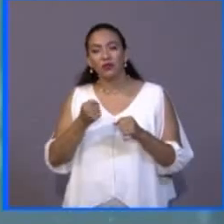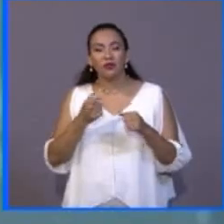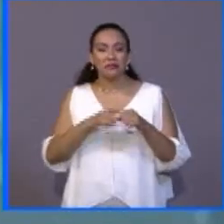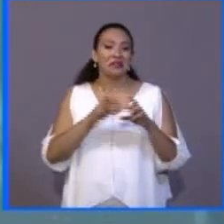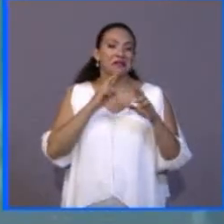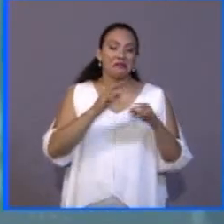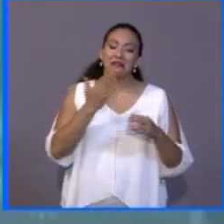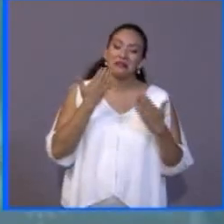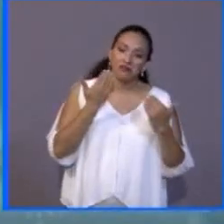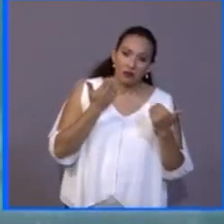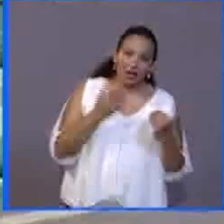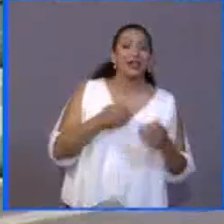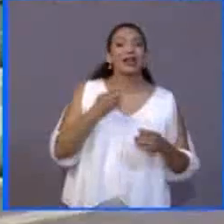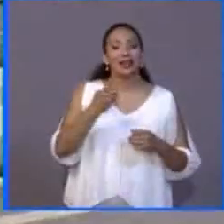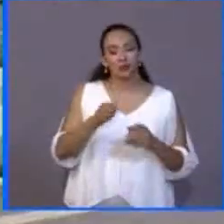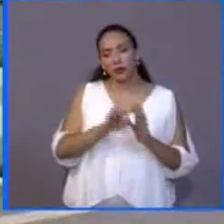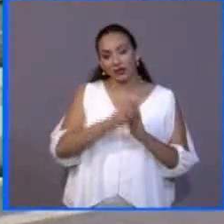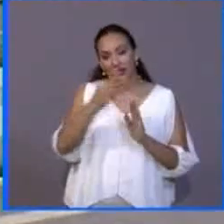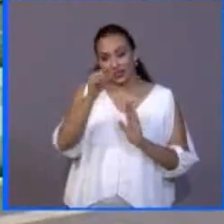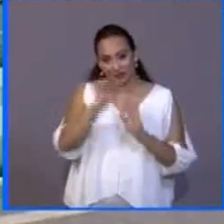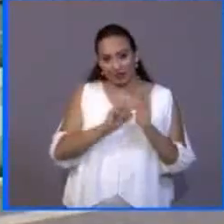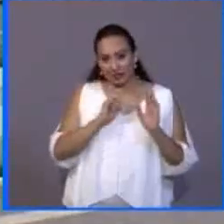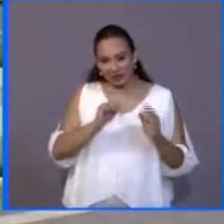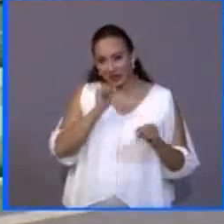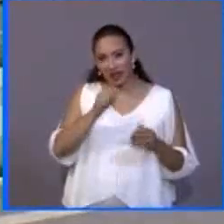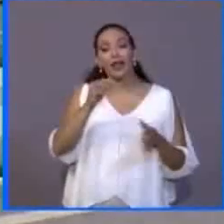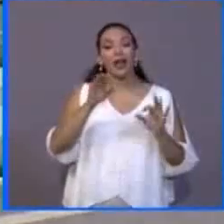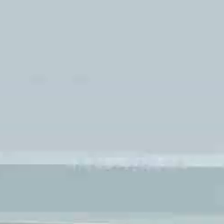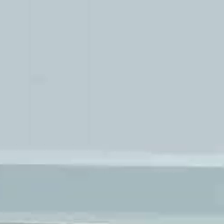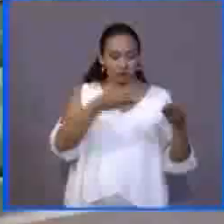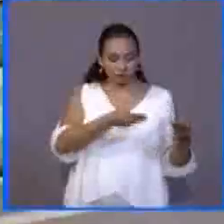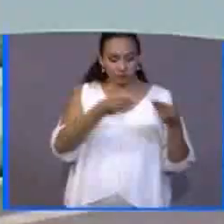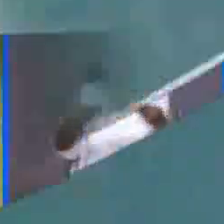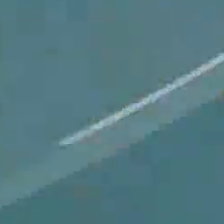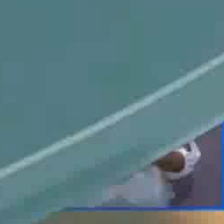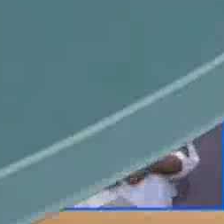en un plazo razonable de 3 meses.